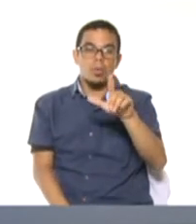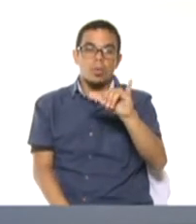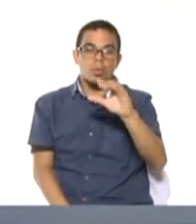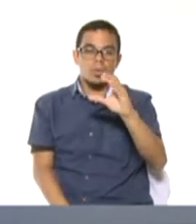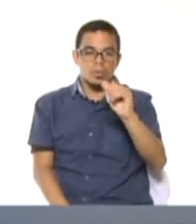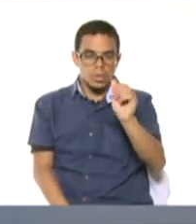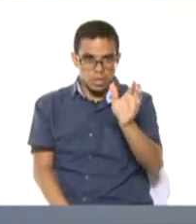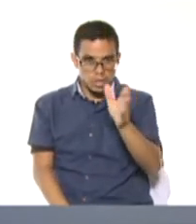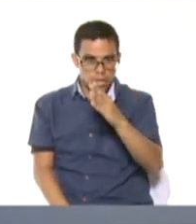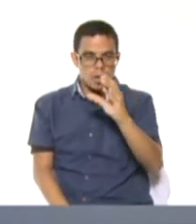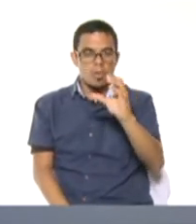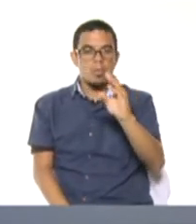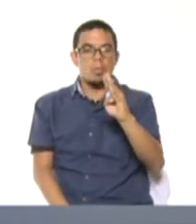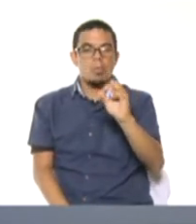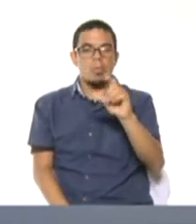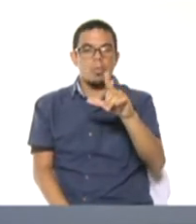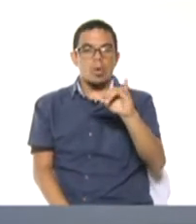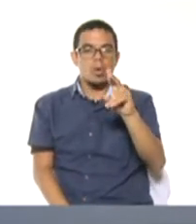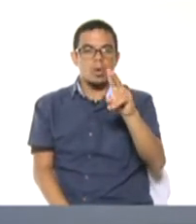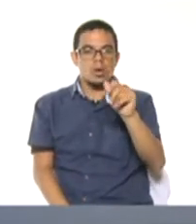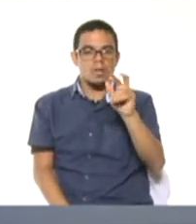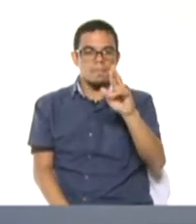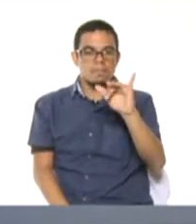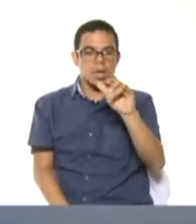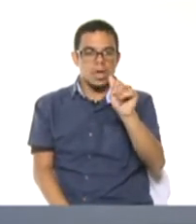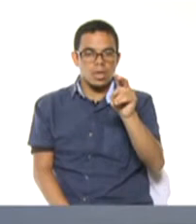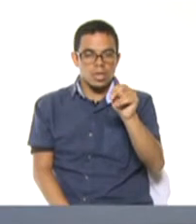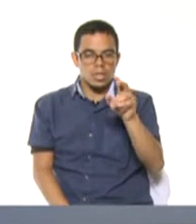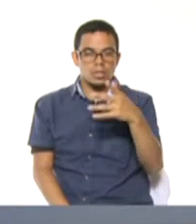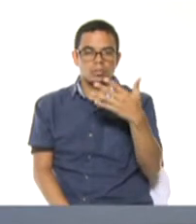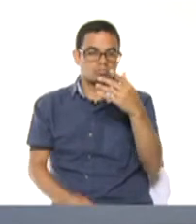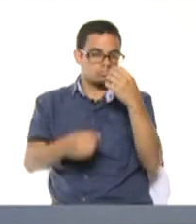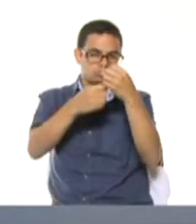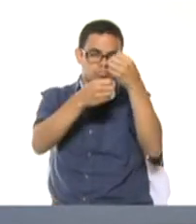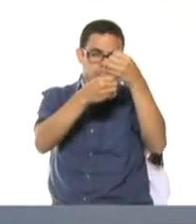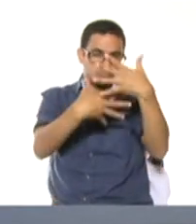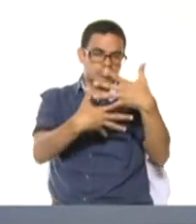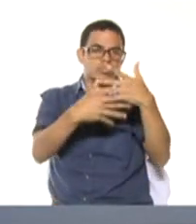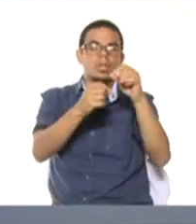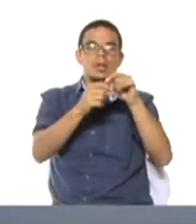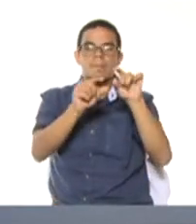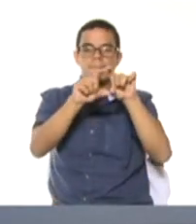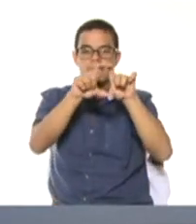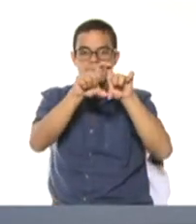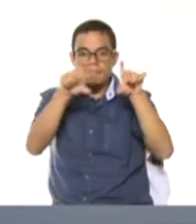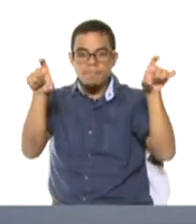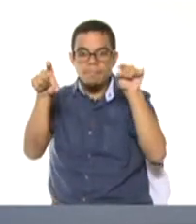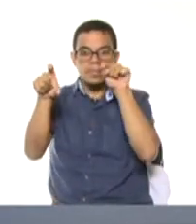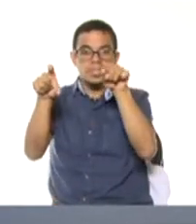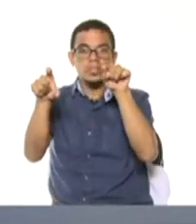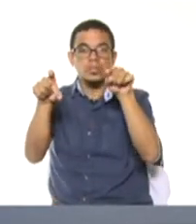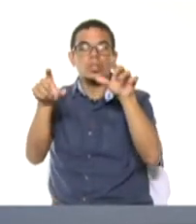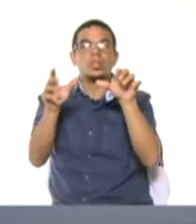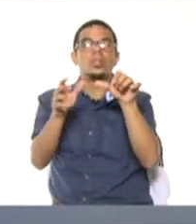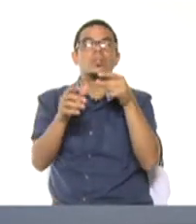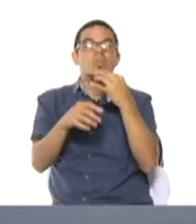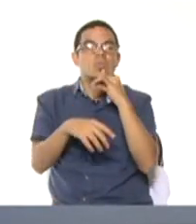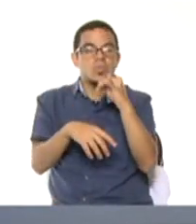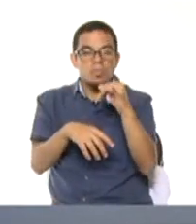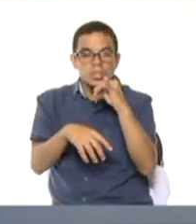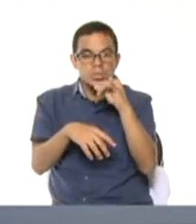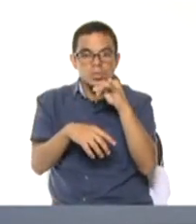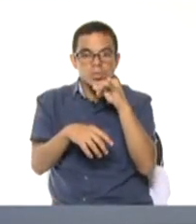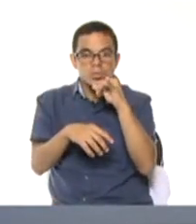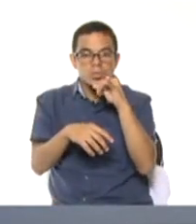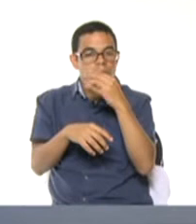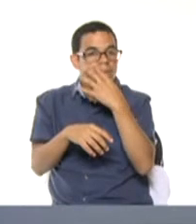del Poder Popular para la Educación, porque estamos estudiando a aquellos niños que están en casa y las niñas también. También